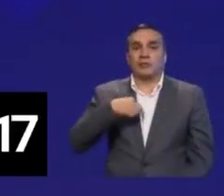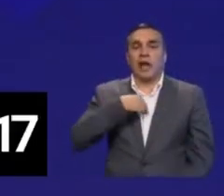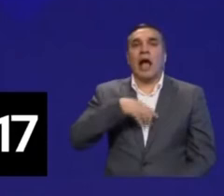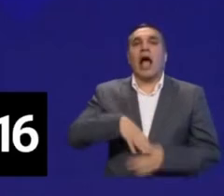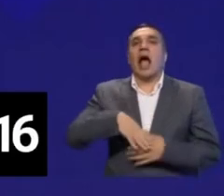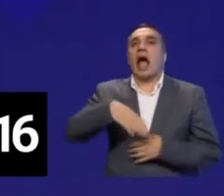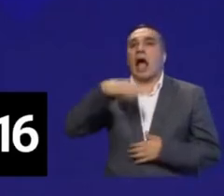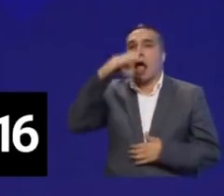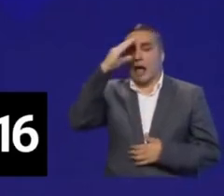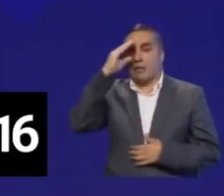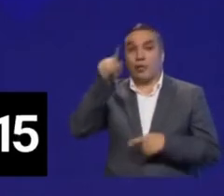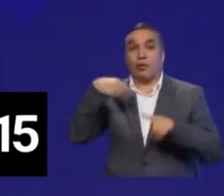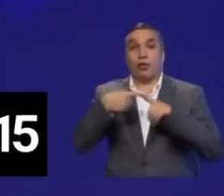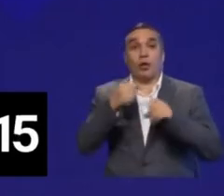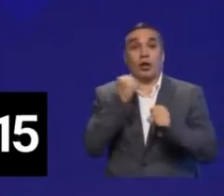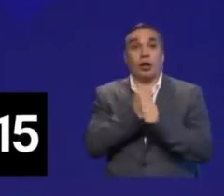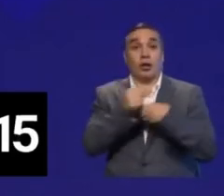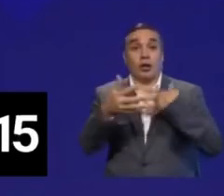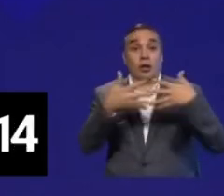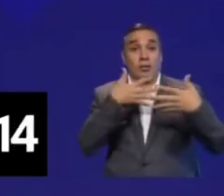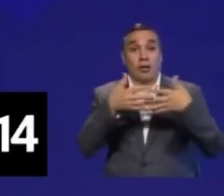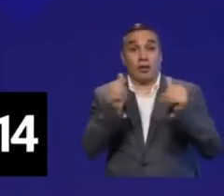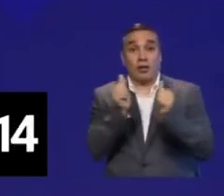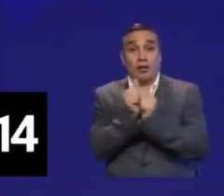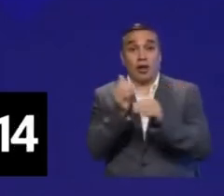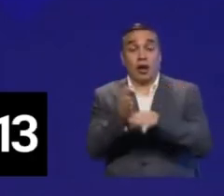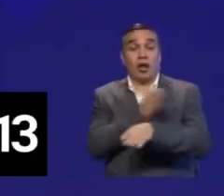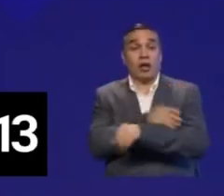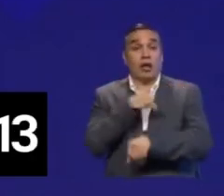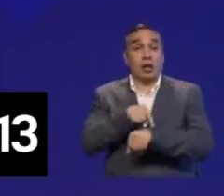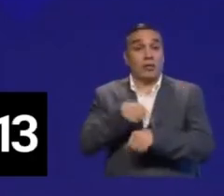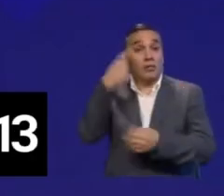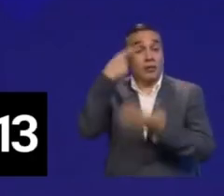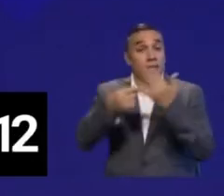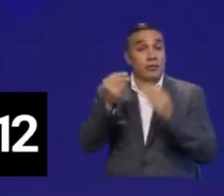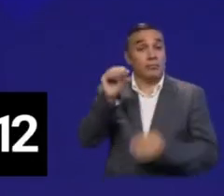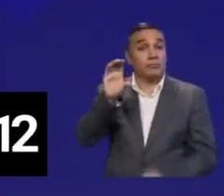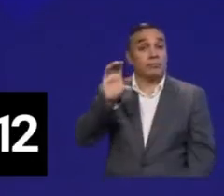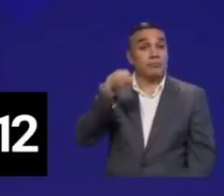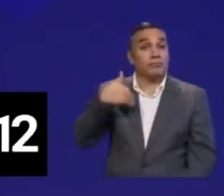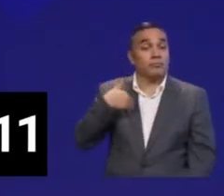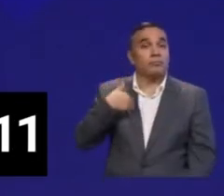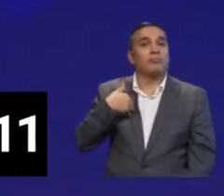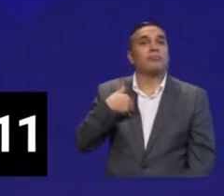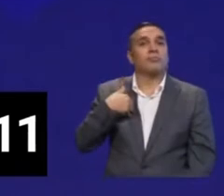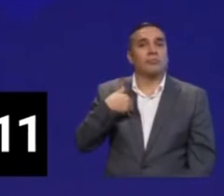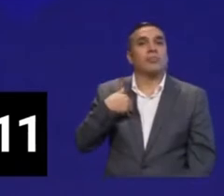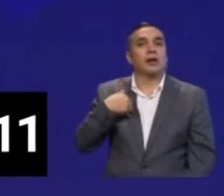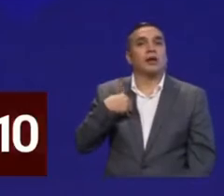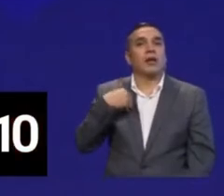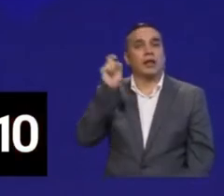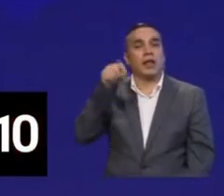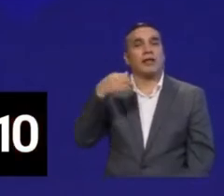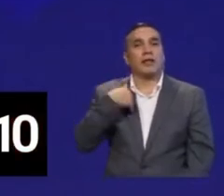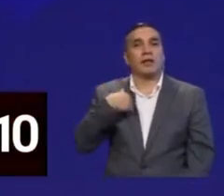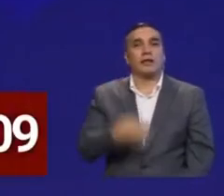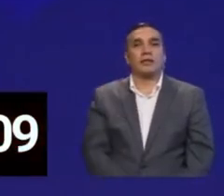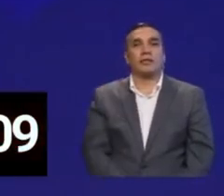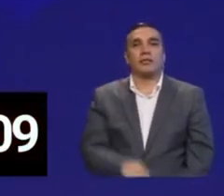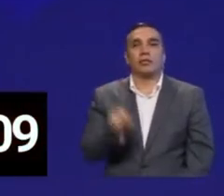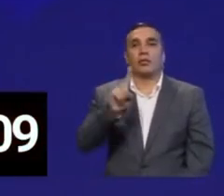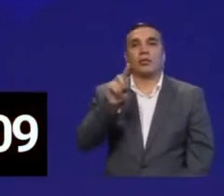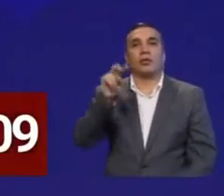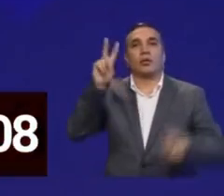las cosas con transparencia y prevención, con anticipación para tener los recursos, es cuestión de humanidad, no solamente una